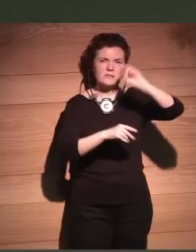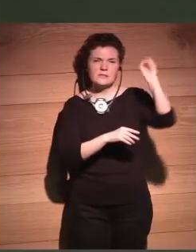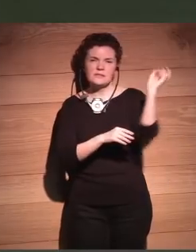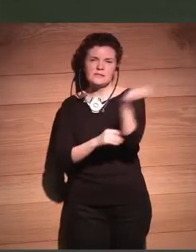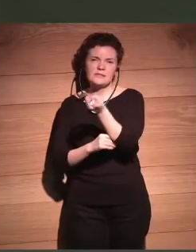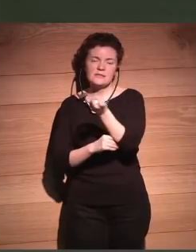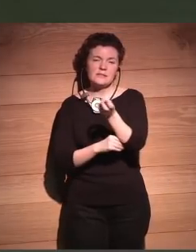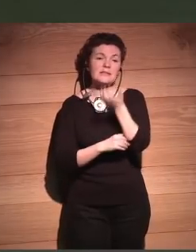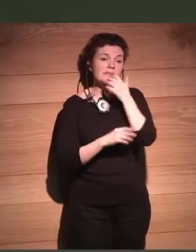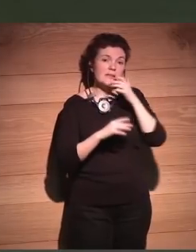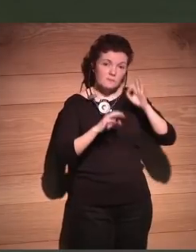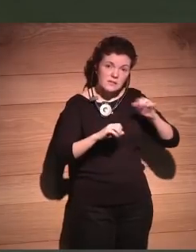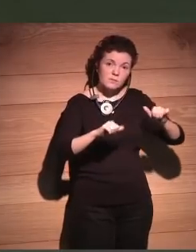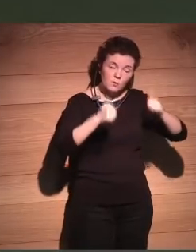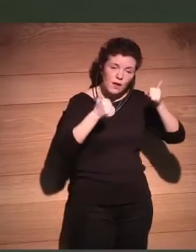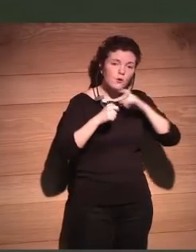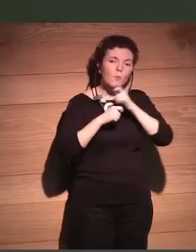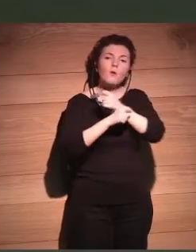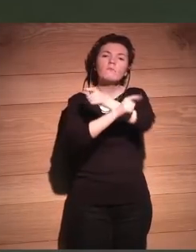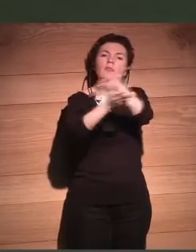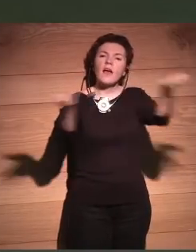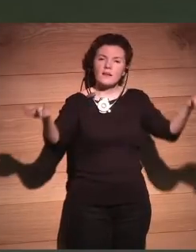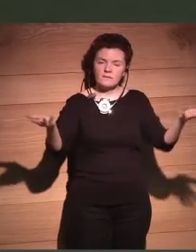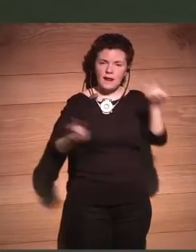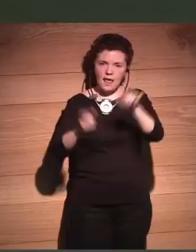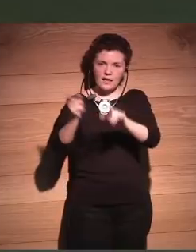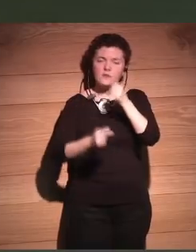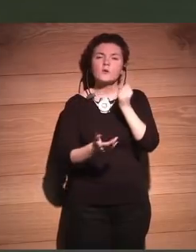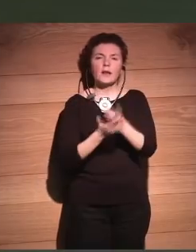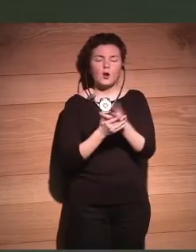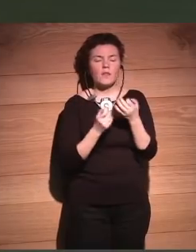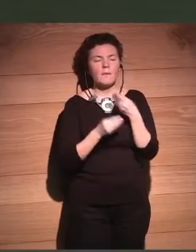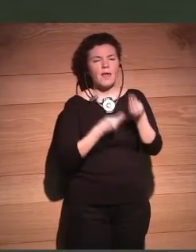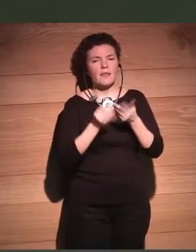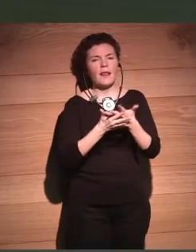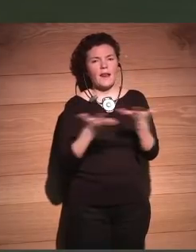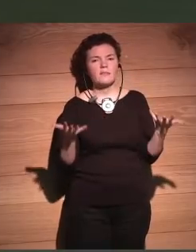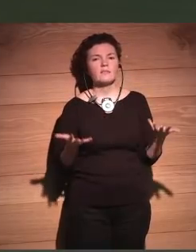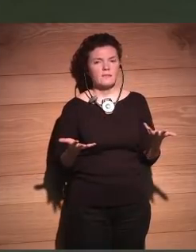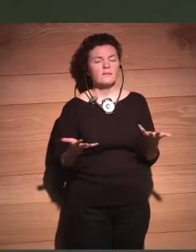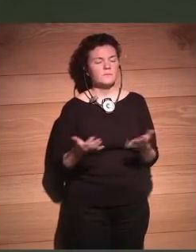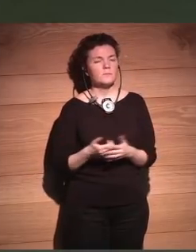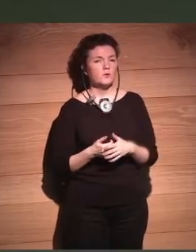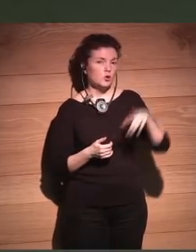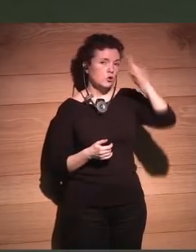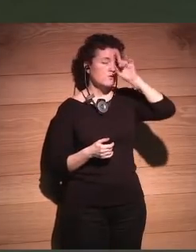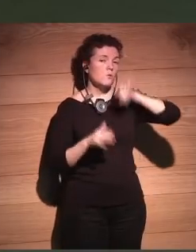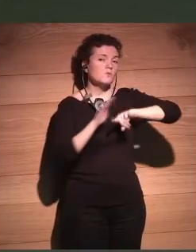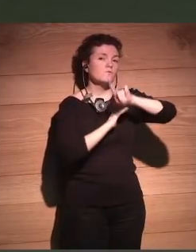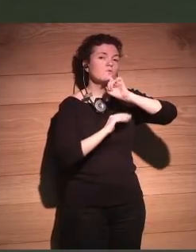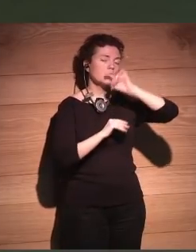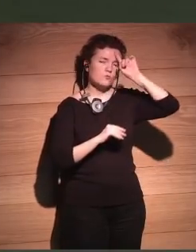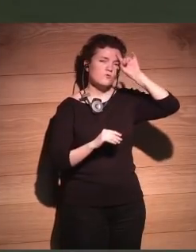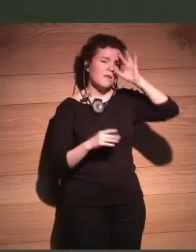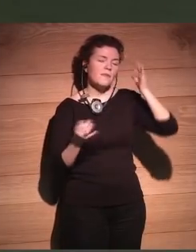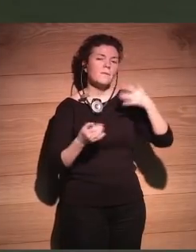si finalmente se aprueba. Esto es un gran reto. Hay que hacerlo grande, digamos. No sabemos cómo se va a desarrollar. Entonces